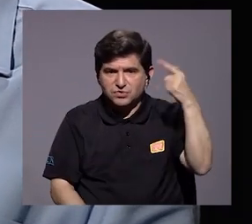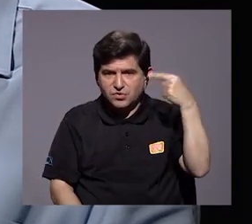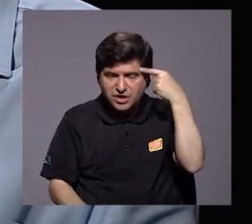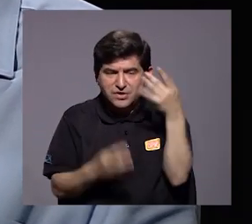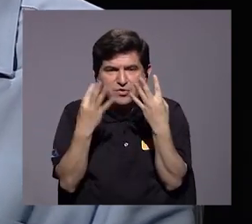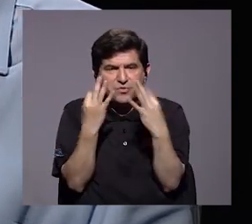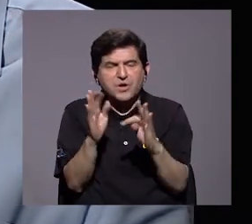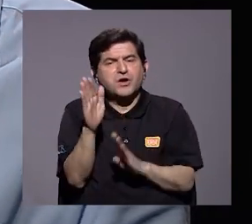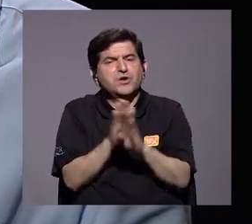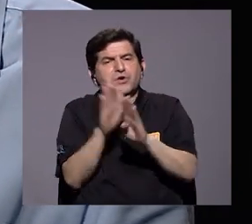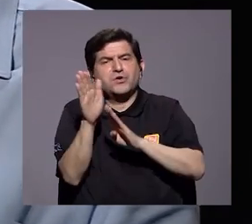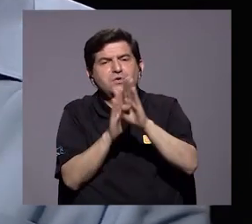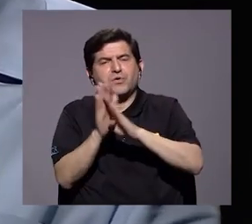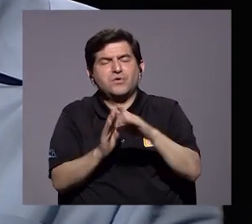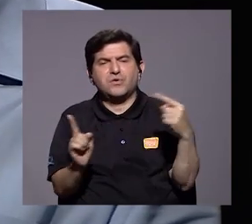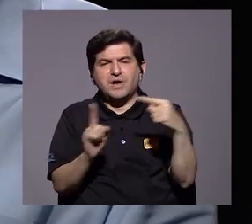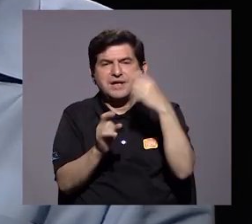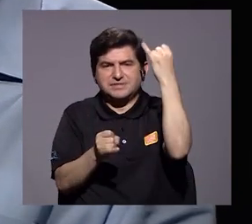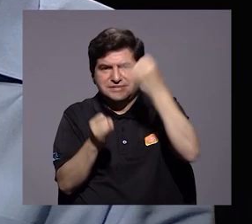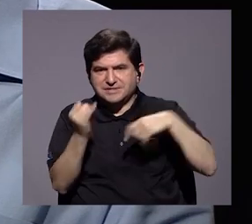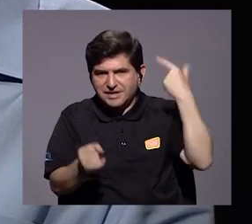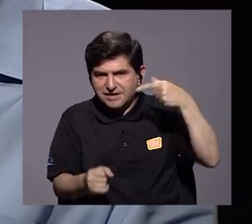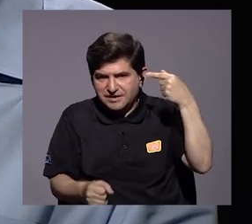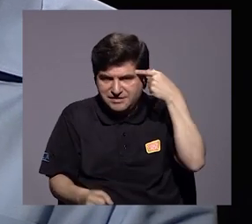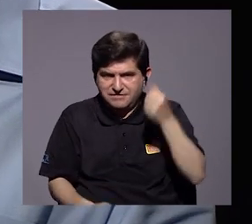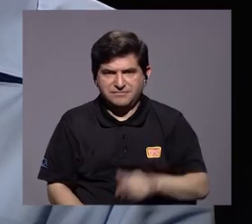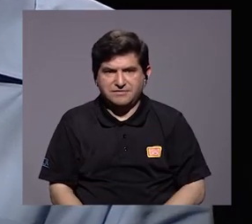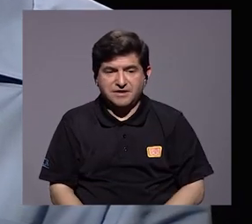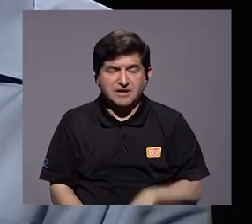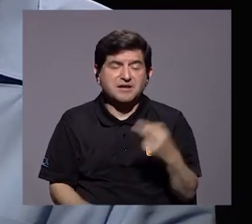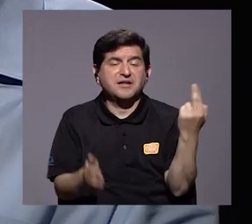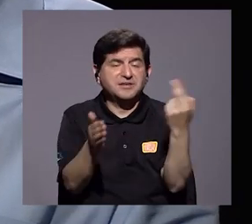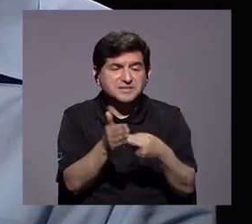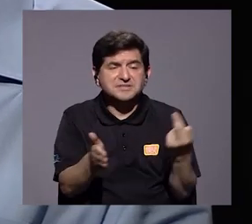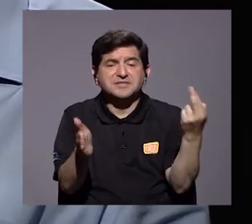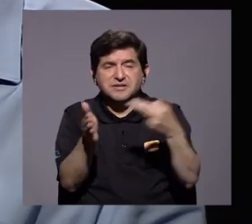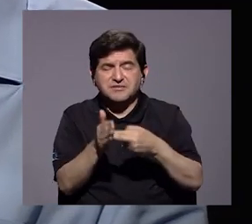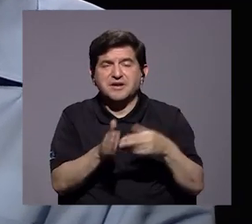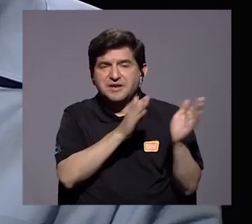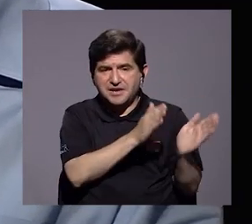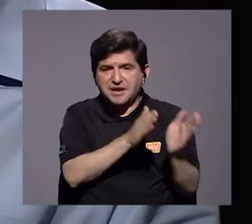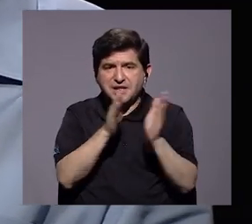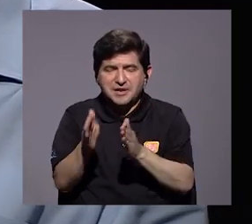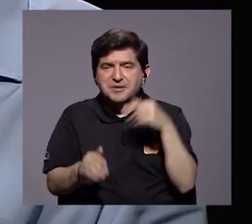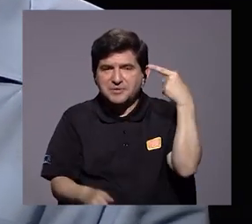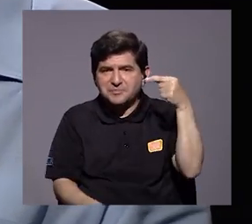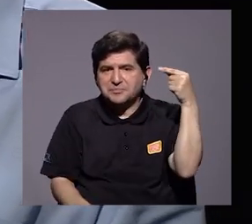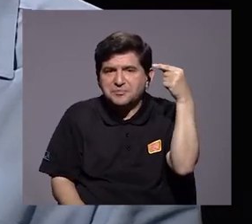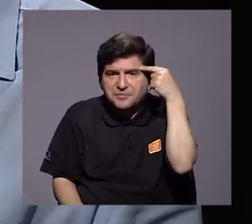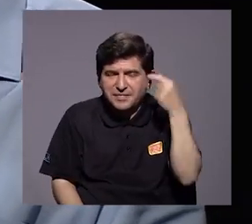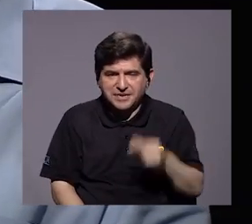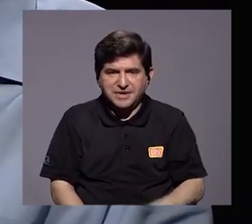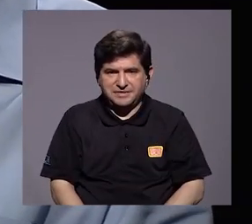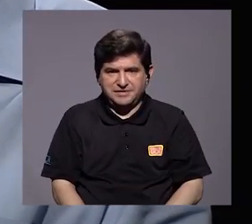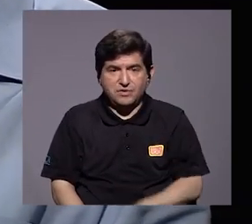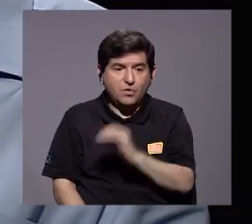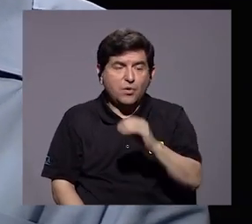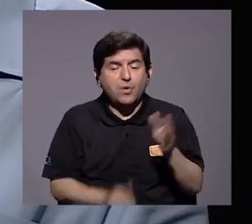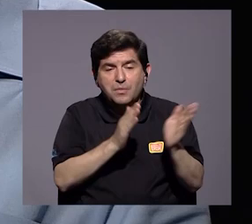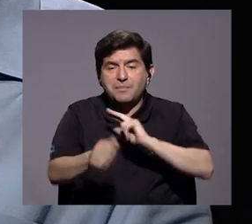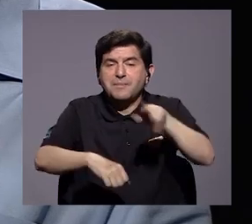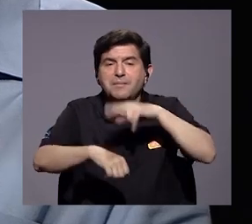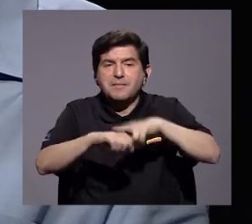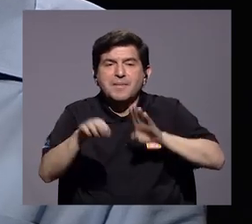pretende desarrollar de aquí al final de su período básicamente es una repetición del plan de gobierno verdad o del plan nacional de desarrollo